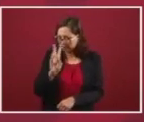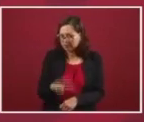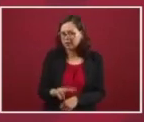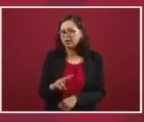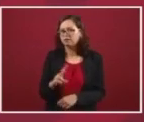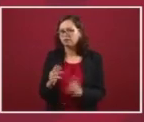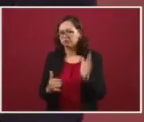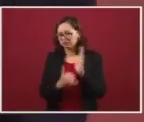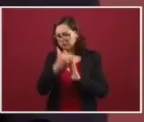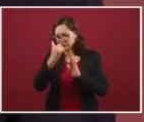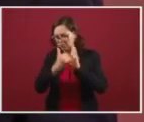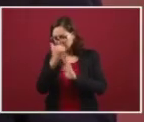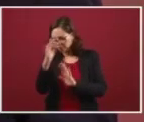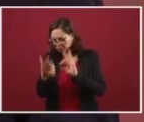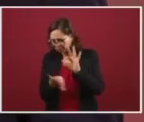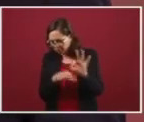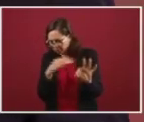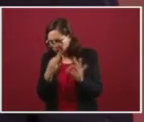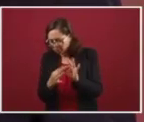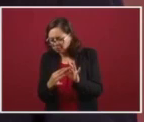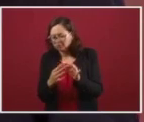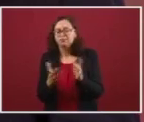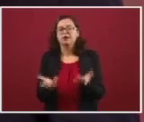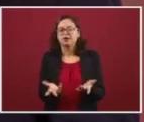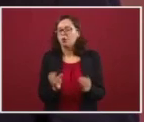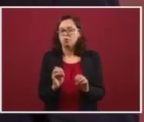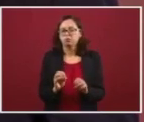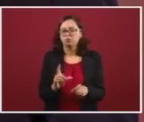a esta acción.